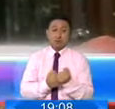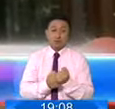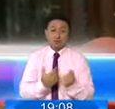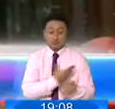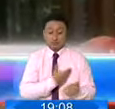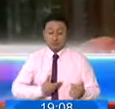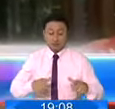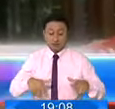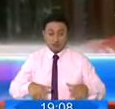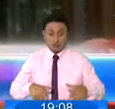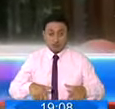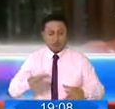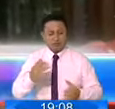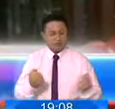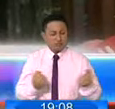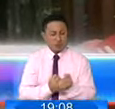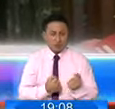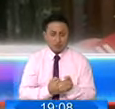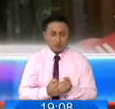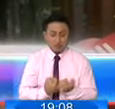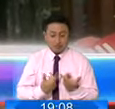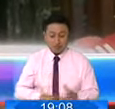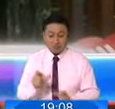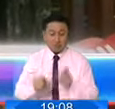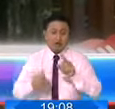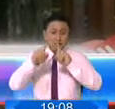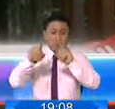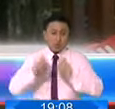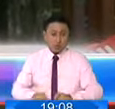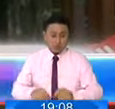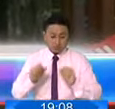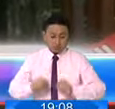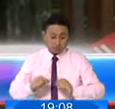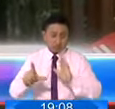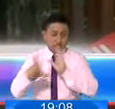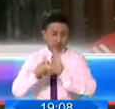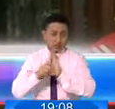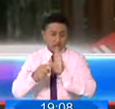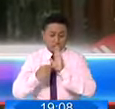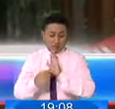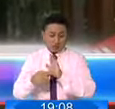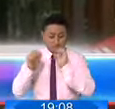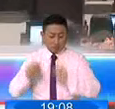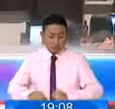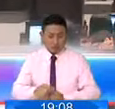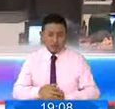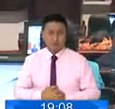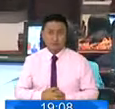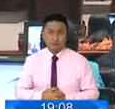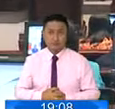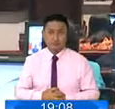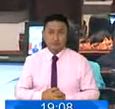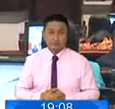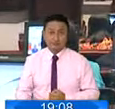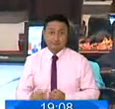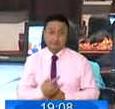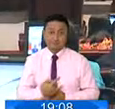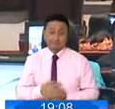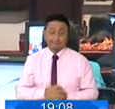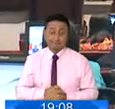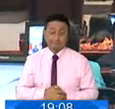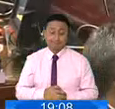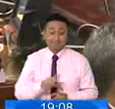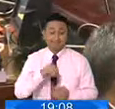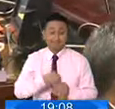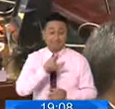caso, el consultarle al pueblo como mecanismo legítimo del Ejecutivo. Esta es la situación del partido de